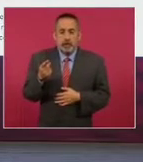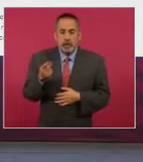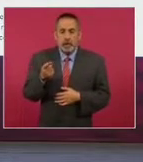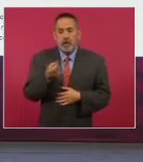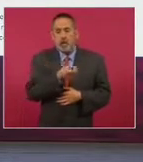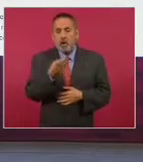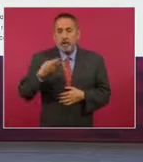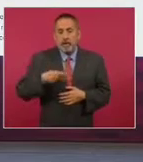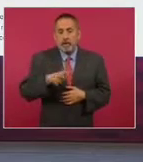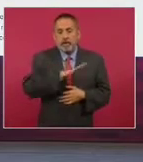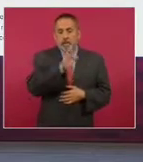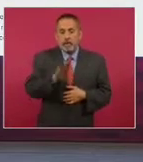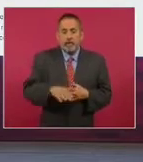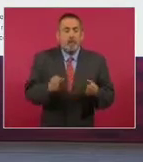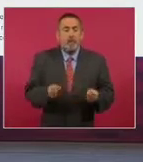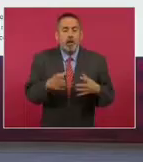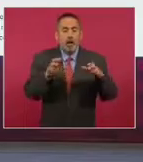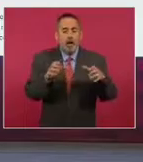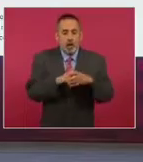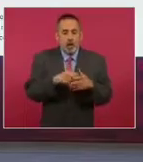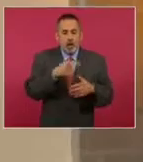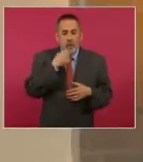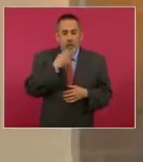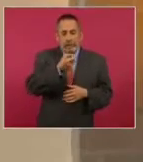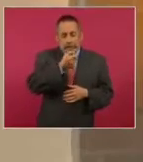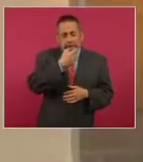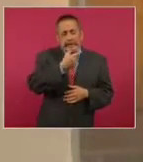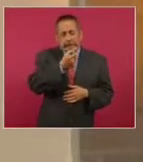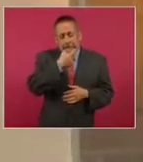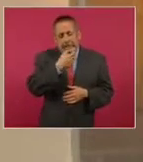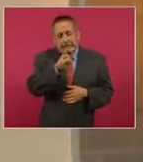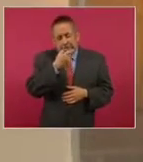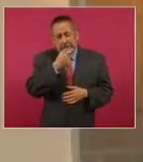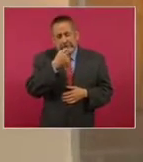fallecieron en ese país por el consumo de fentanilo